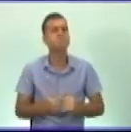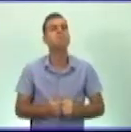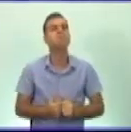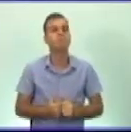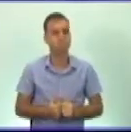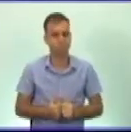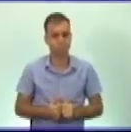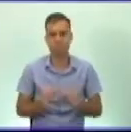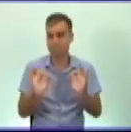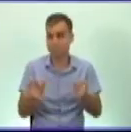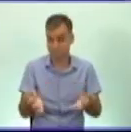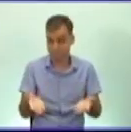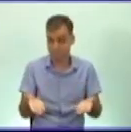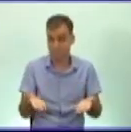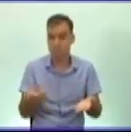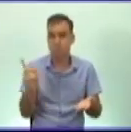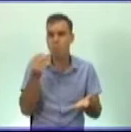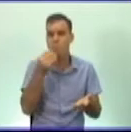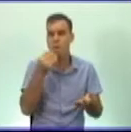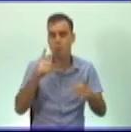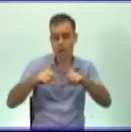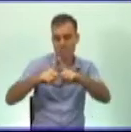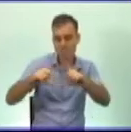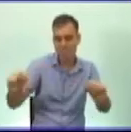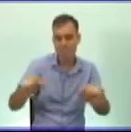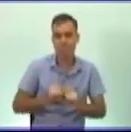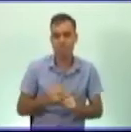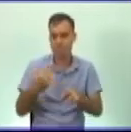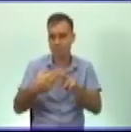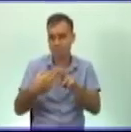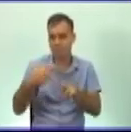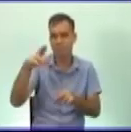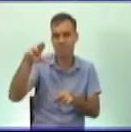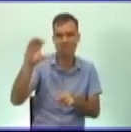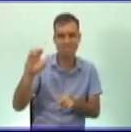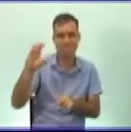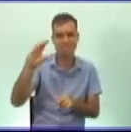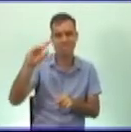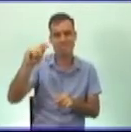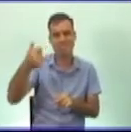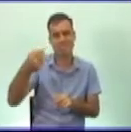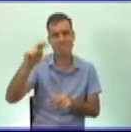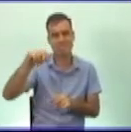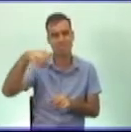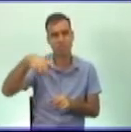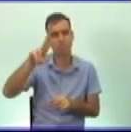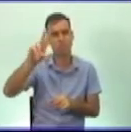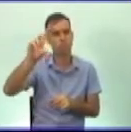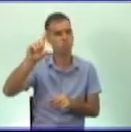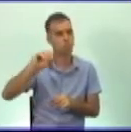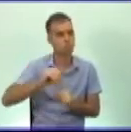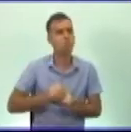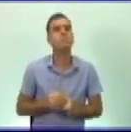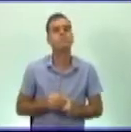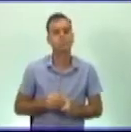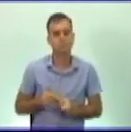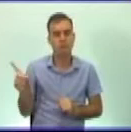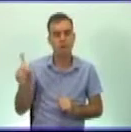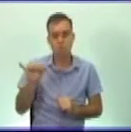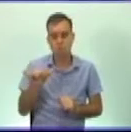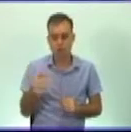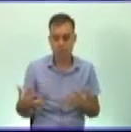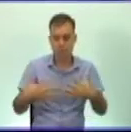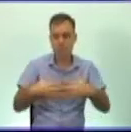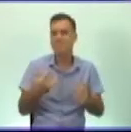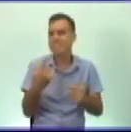Lógicamente, ¿verdad? Podemos aplicar, ahí hay un triángulo rectángulo porque estamos hablando de un cono recto. Y por tanto, establecemos una relación